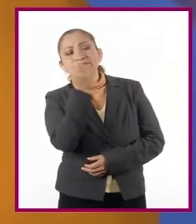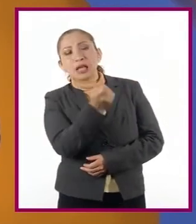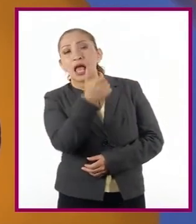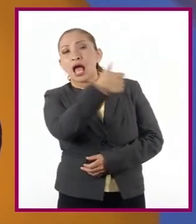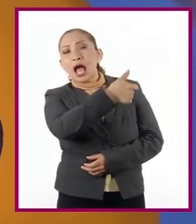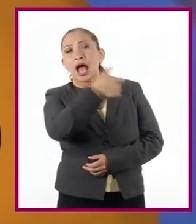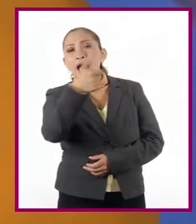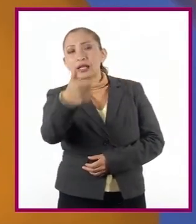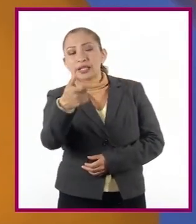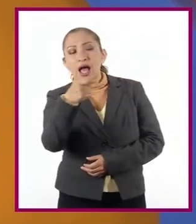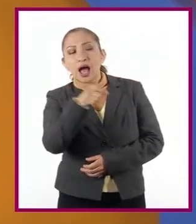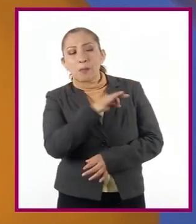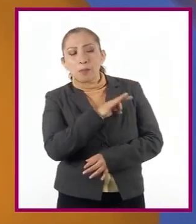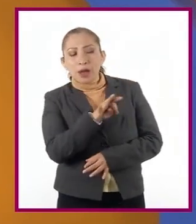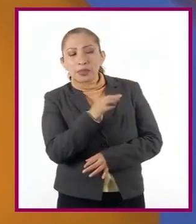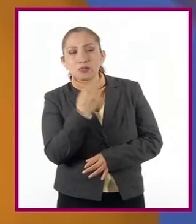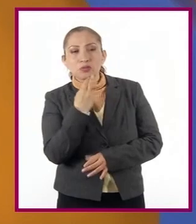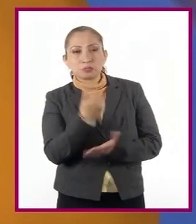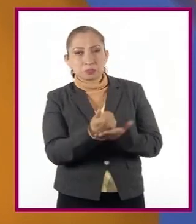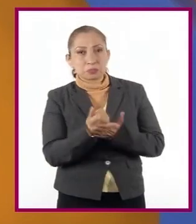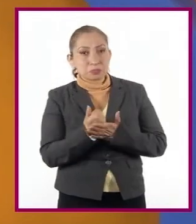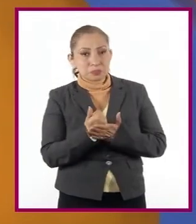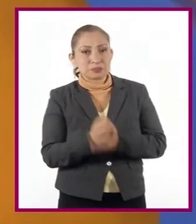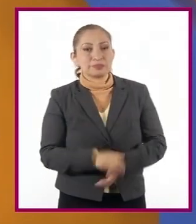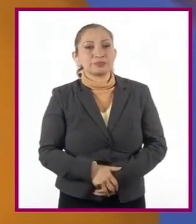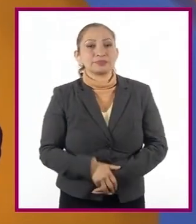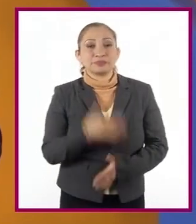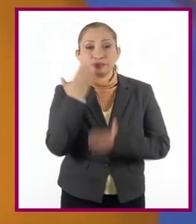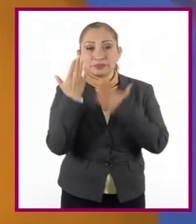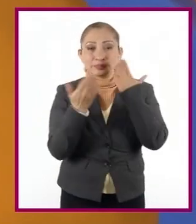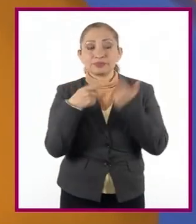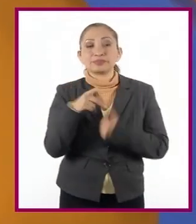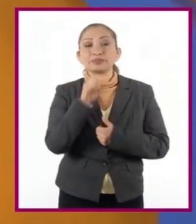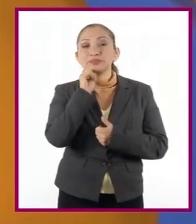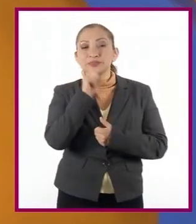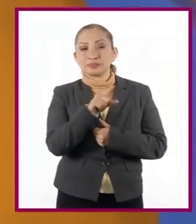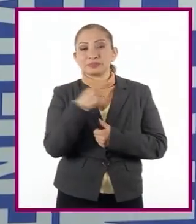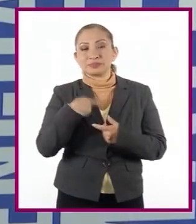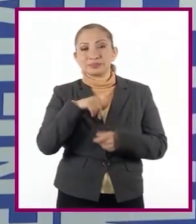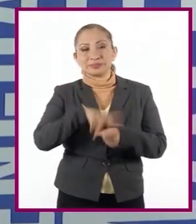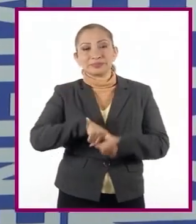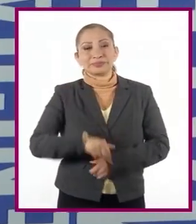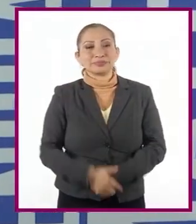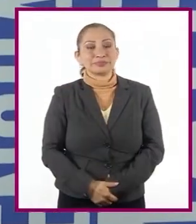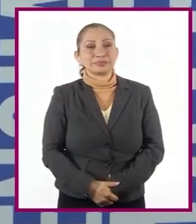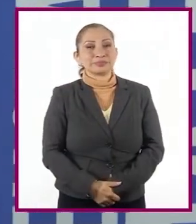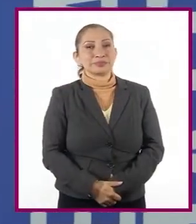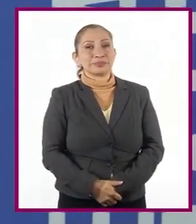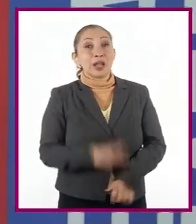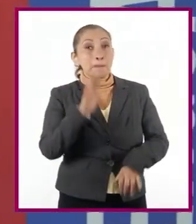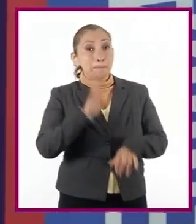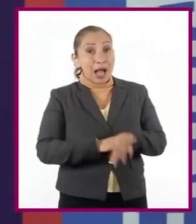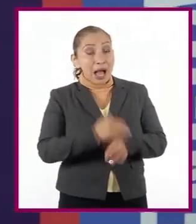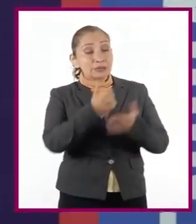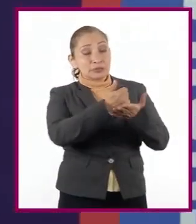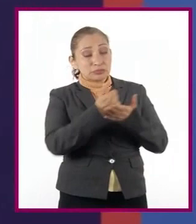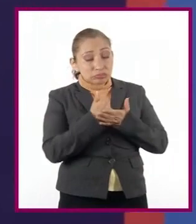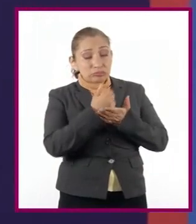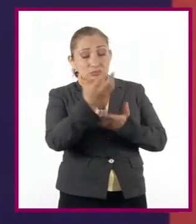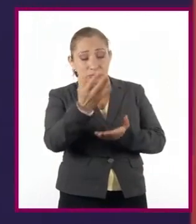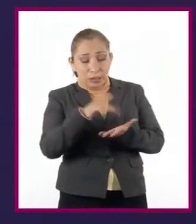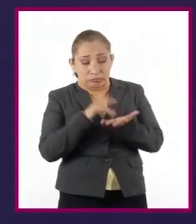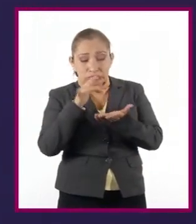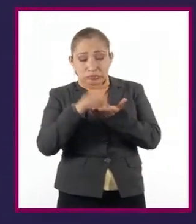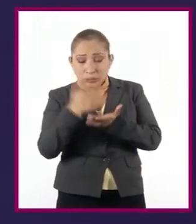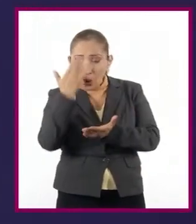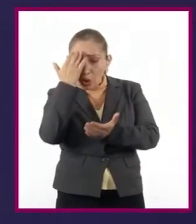cada una de ellas puede sernos de utilidad académica, pero también personal. Entre más herramientas tengamos,